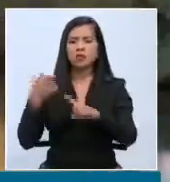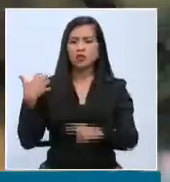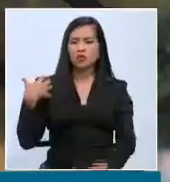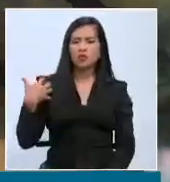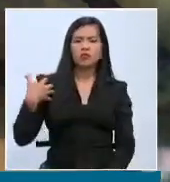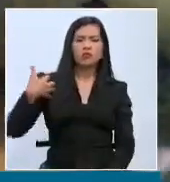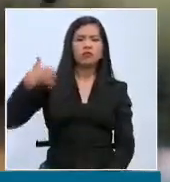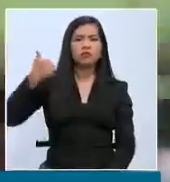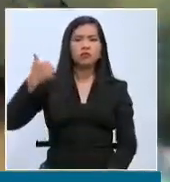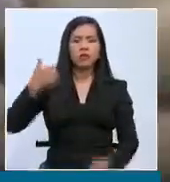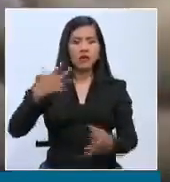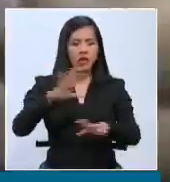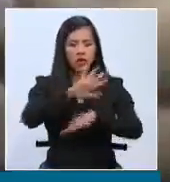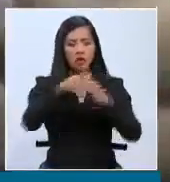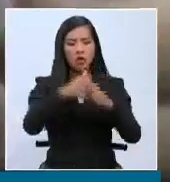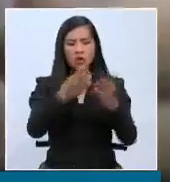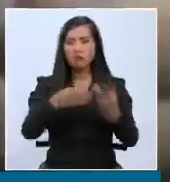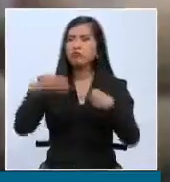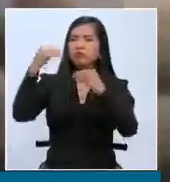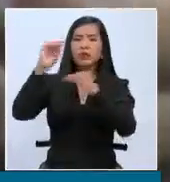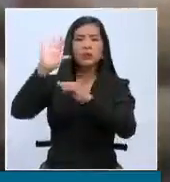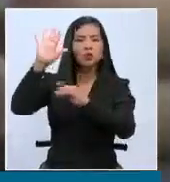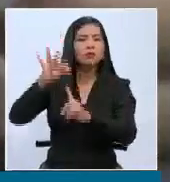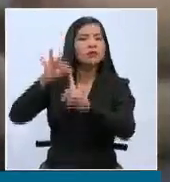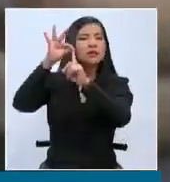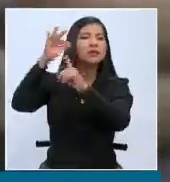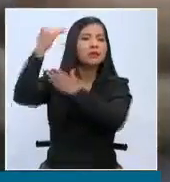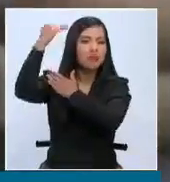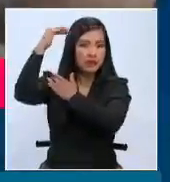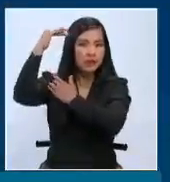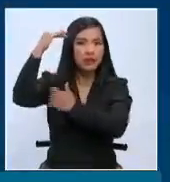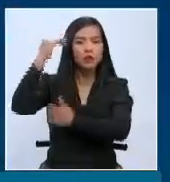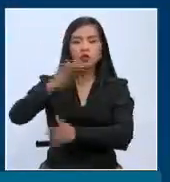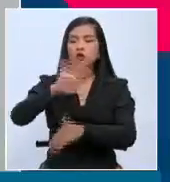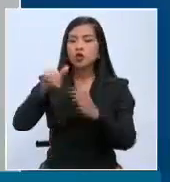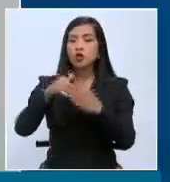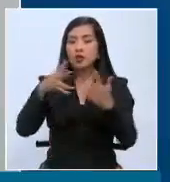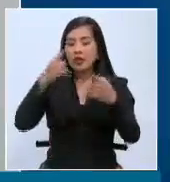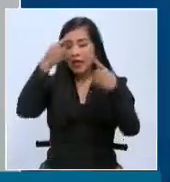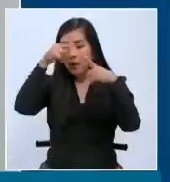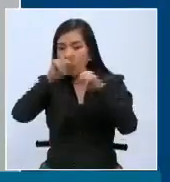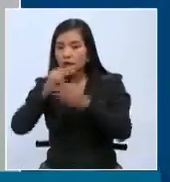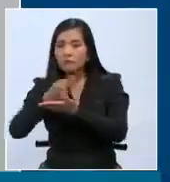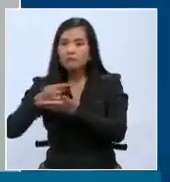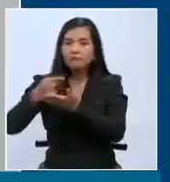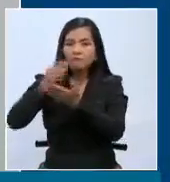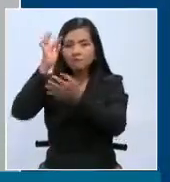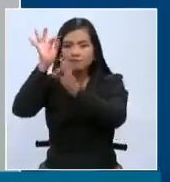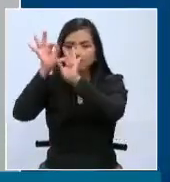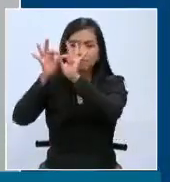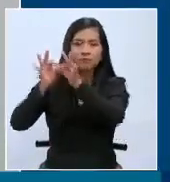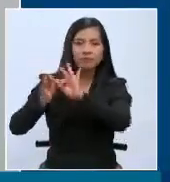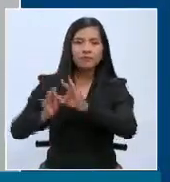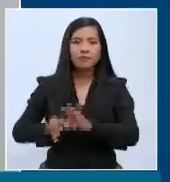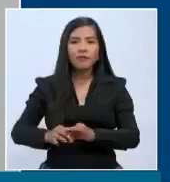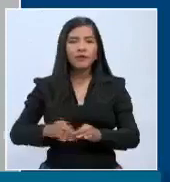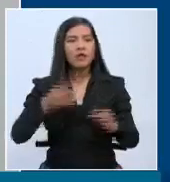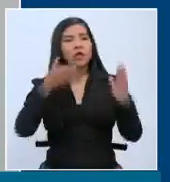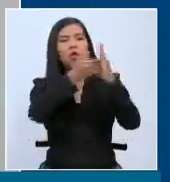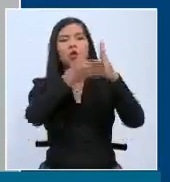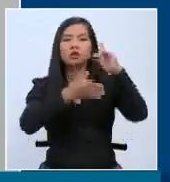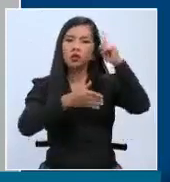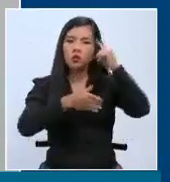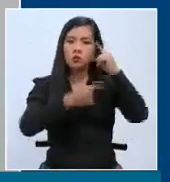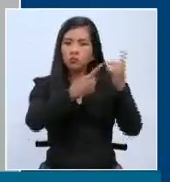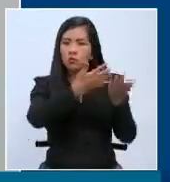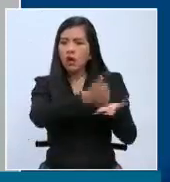y agroexportadores de Santa Cruz, han estado conspirando contra el gobierno que les daba grandes ventajas, lo